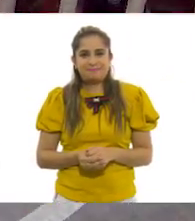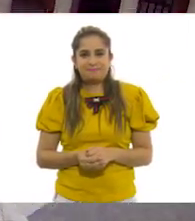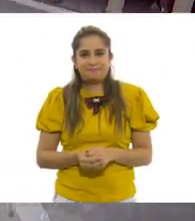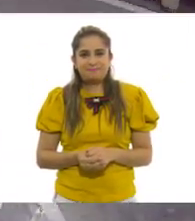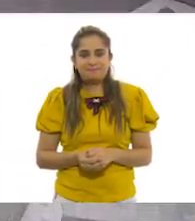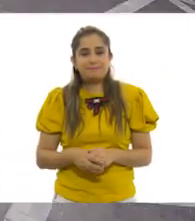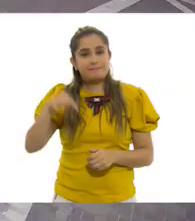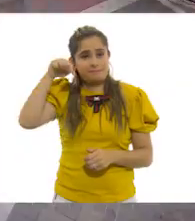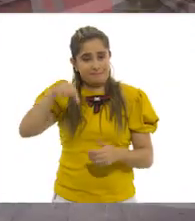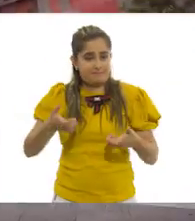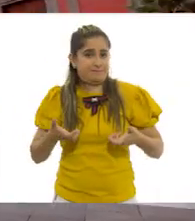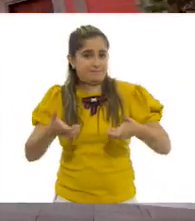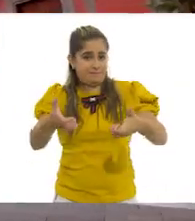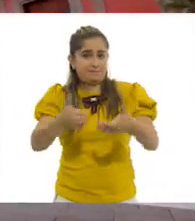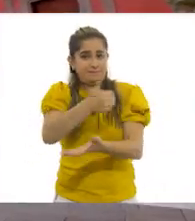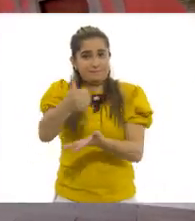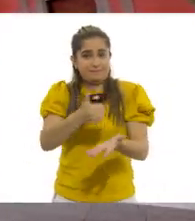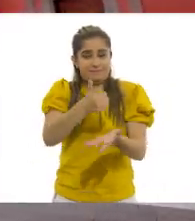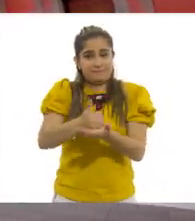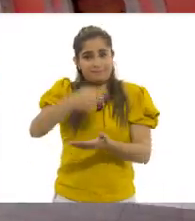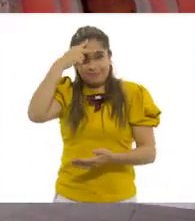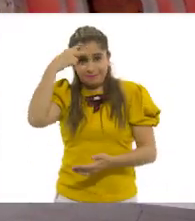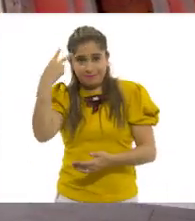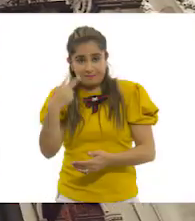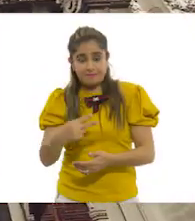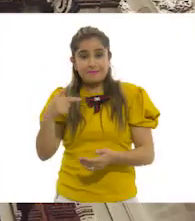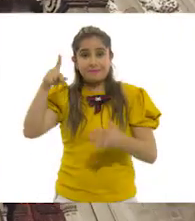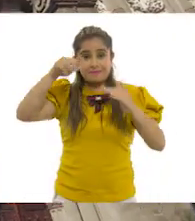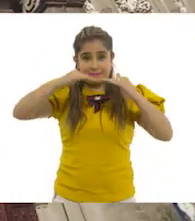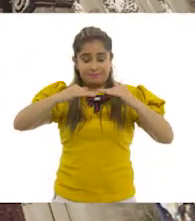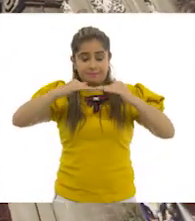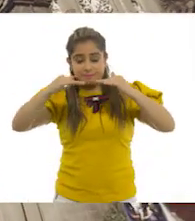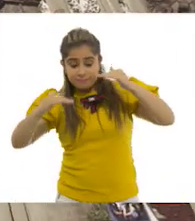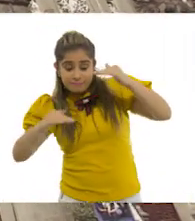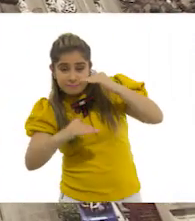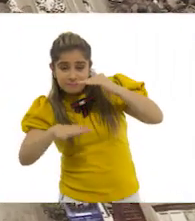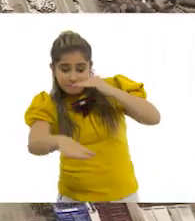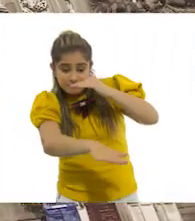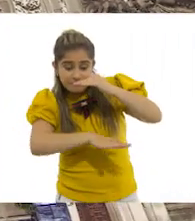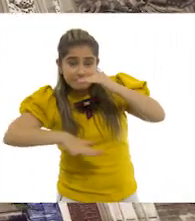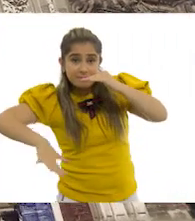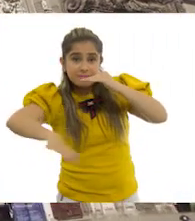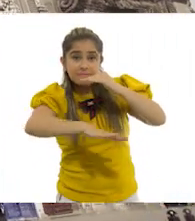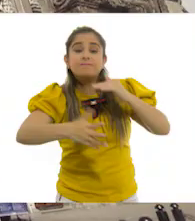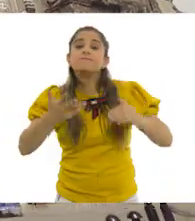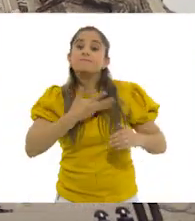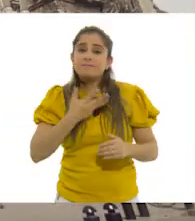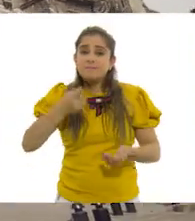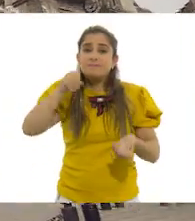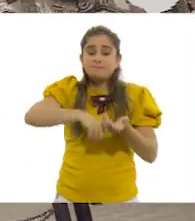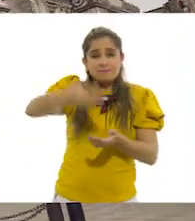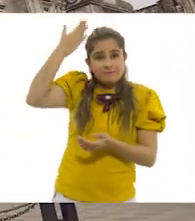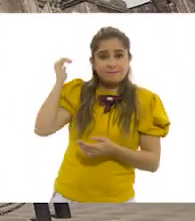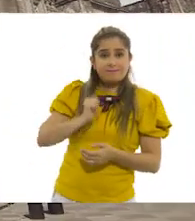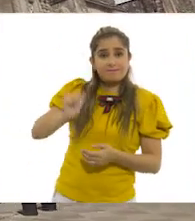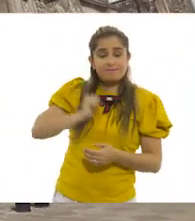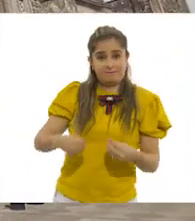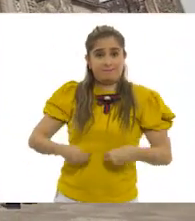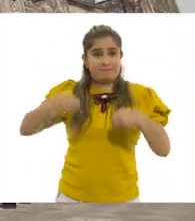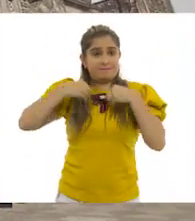En estas calles de la Ciudad de México, bajo nuestros pies, se conjuga el origen cósmico de la nación azteca.